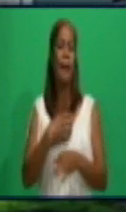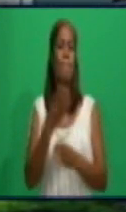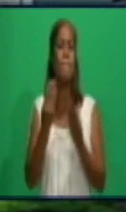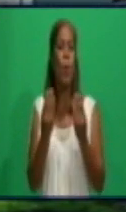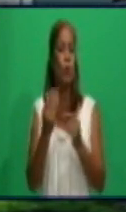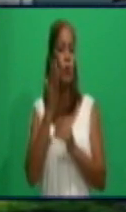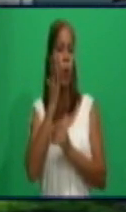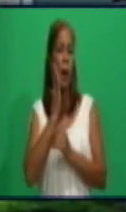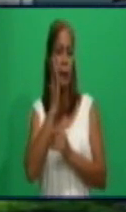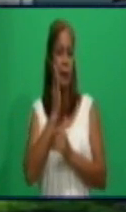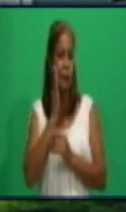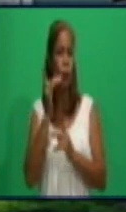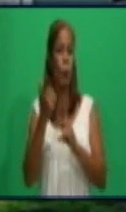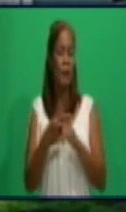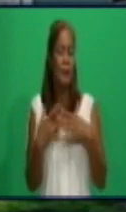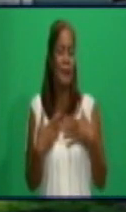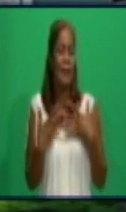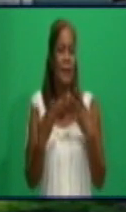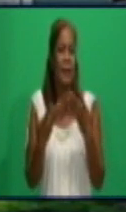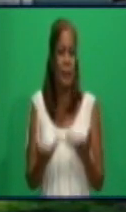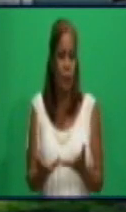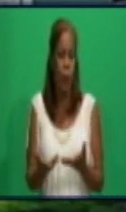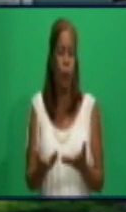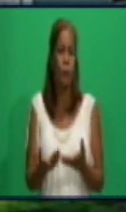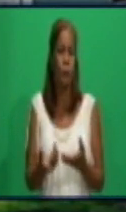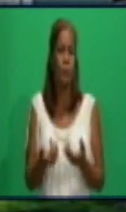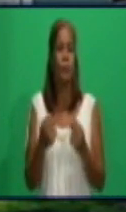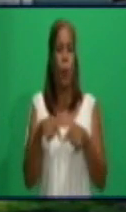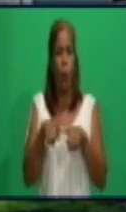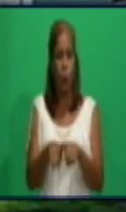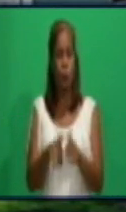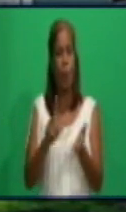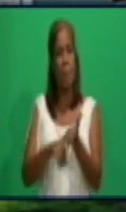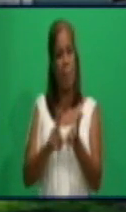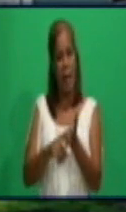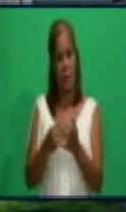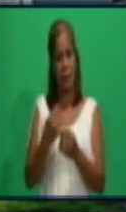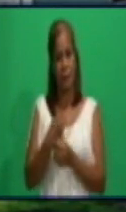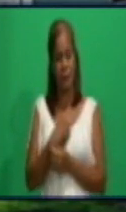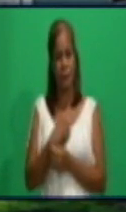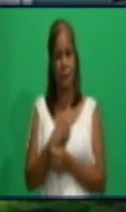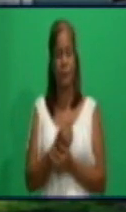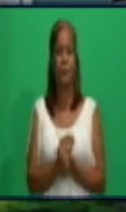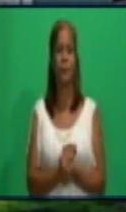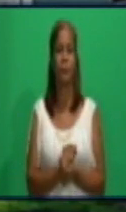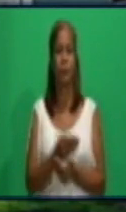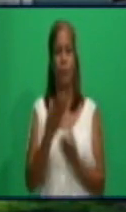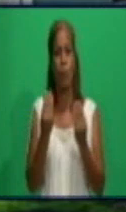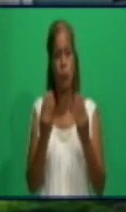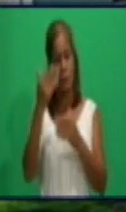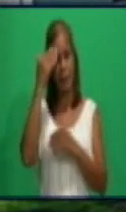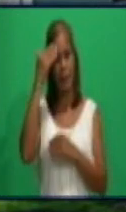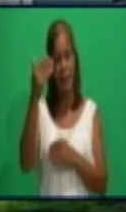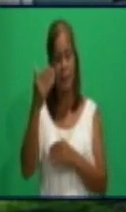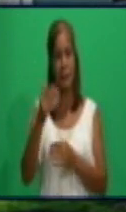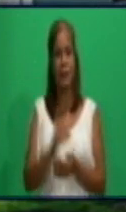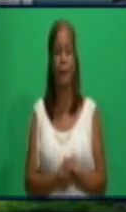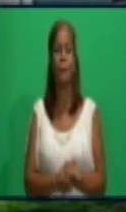la que nos trataron, estoy muy agradecida. Lumila, desde el country, muchas gracias.